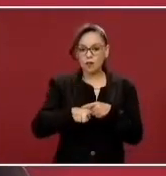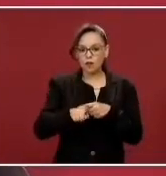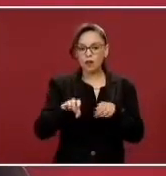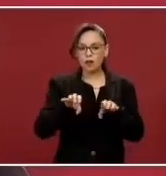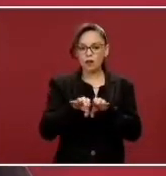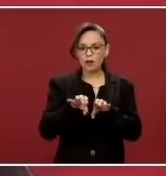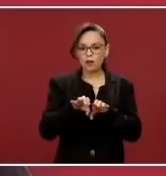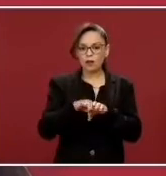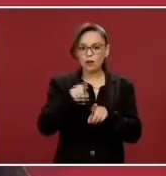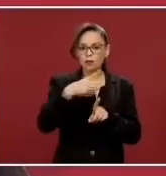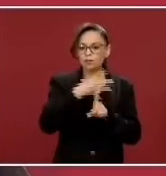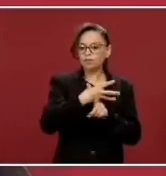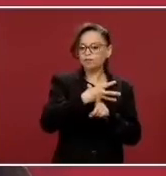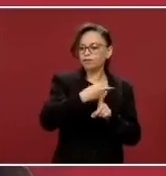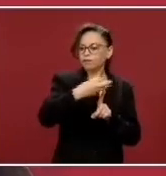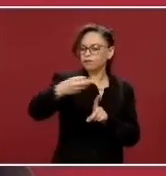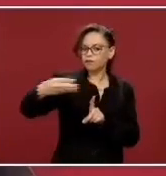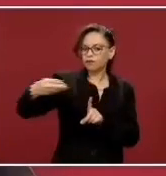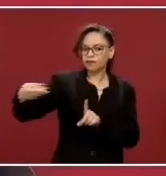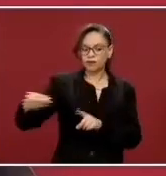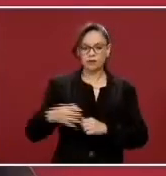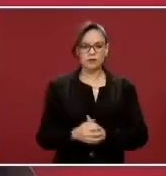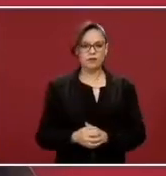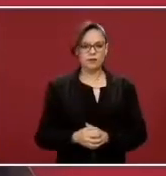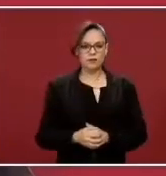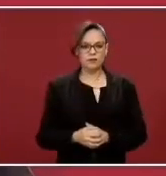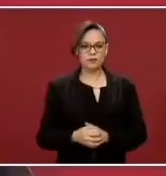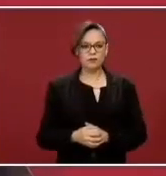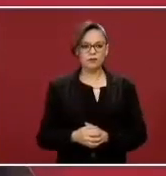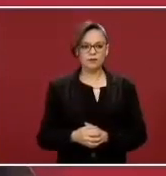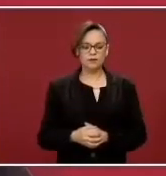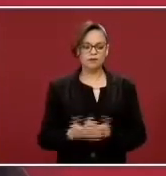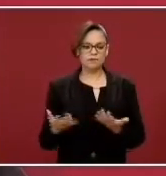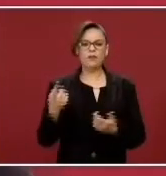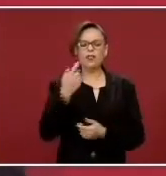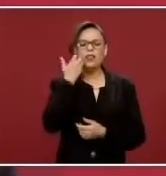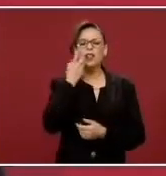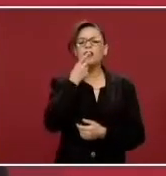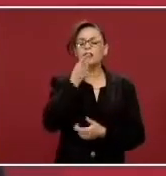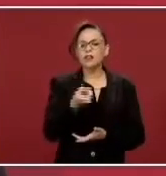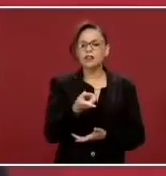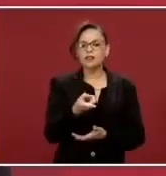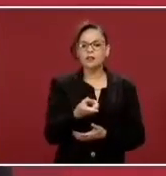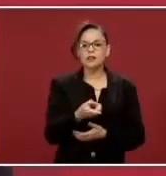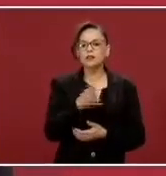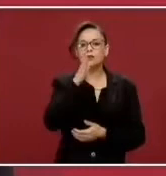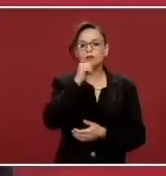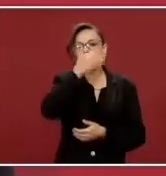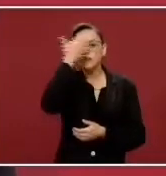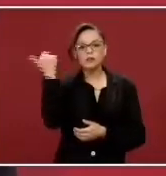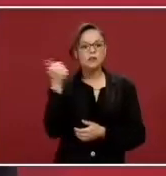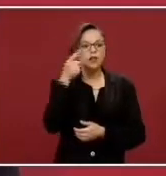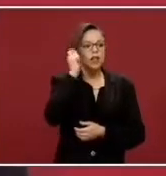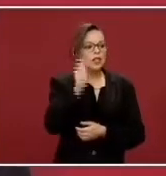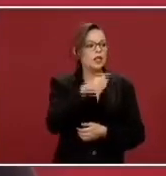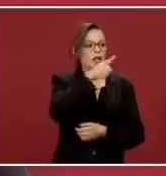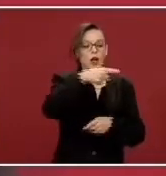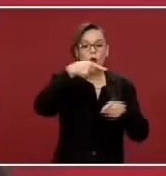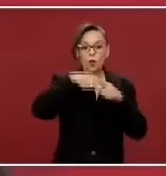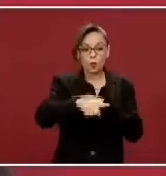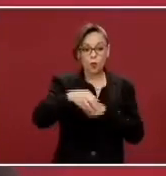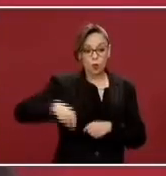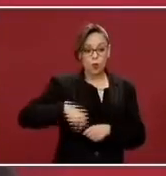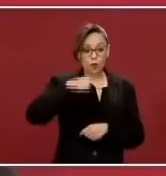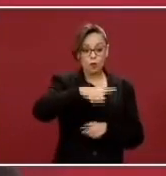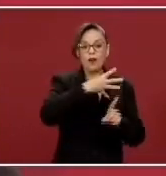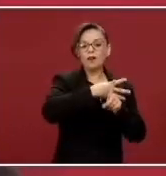de los contagios. Perder la trazabilidad de los contagios quiere decir que ya no es posible reconocer quién contagió a quién, porque se encuentran